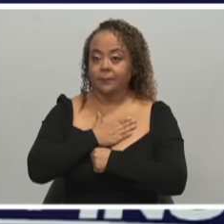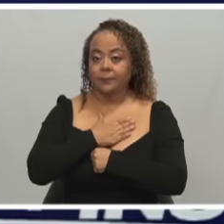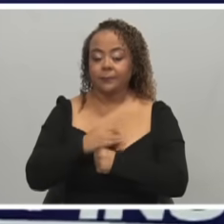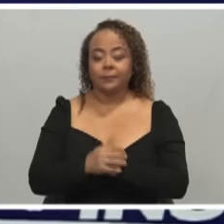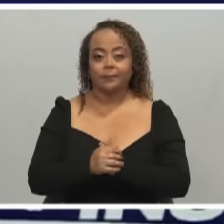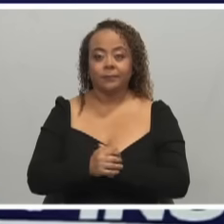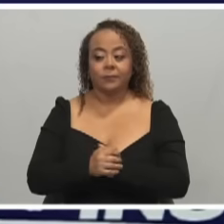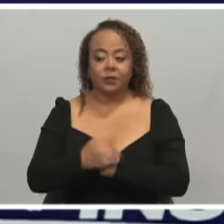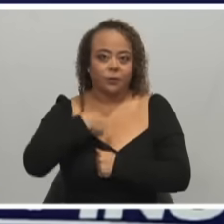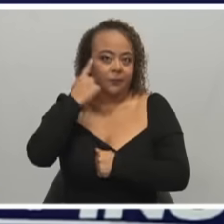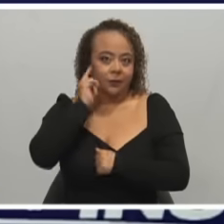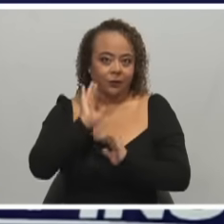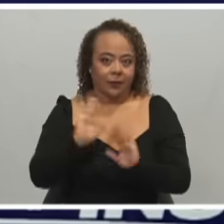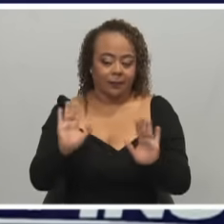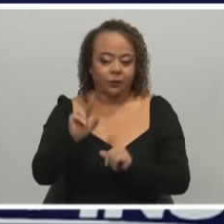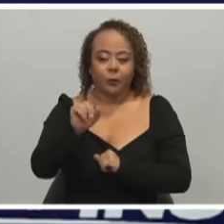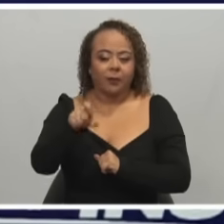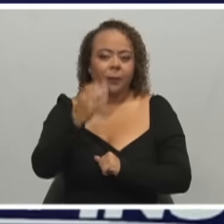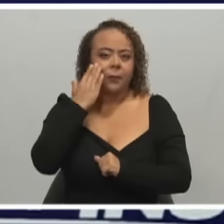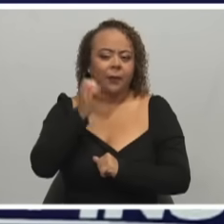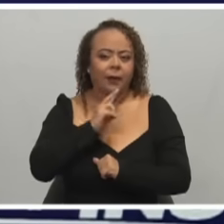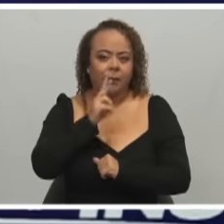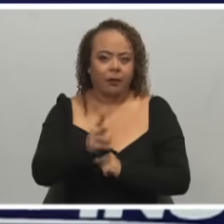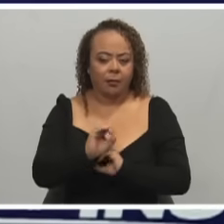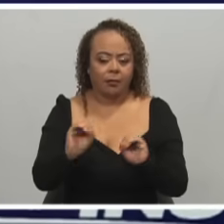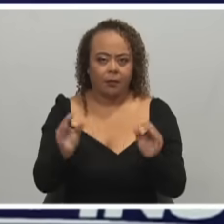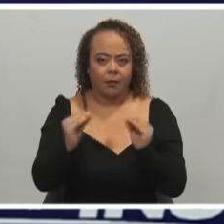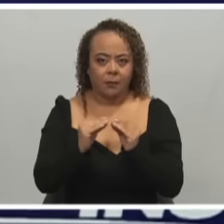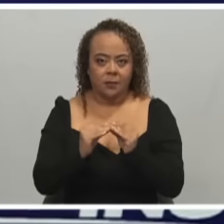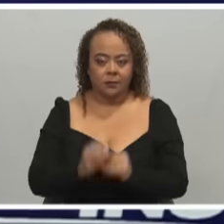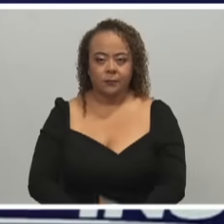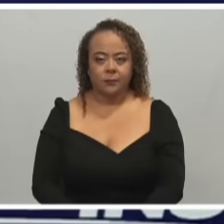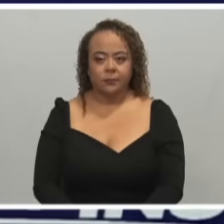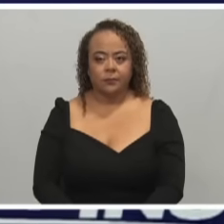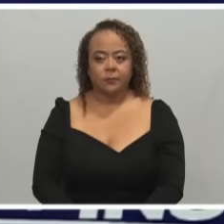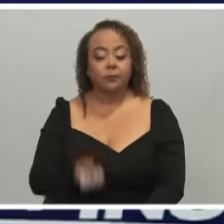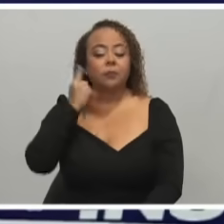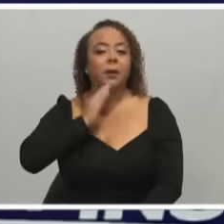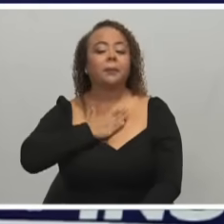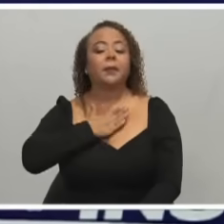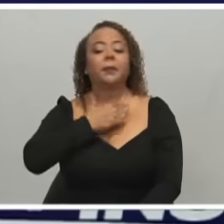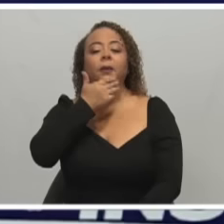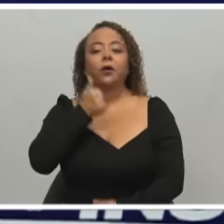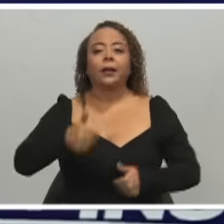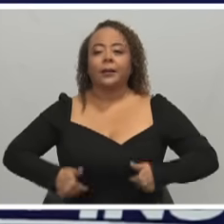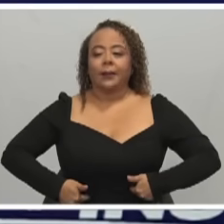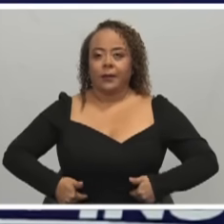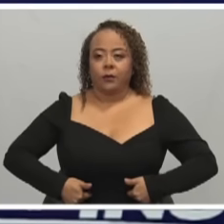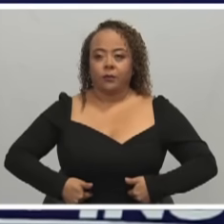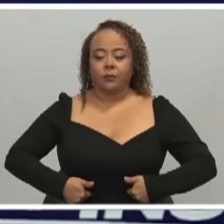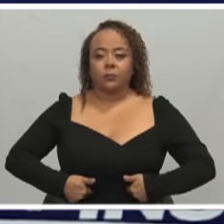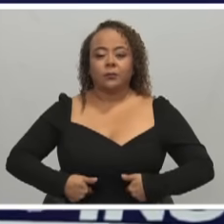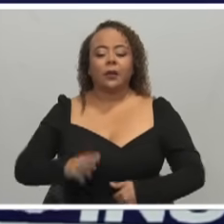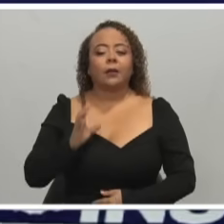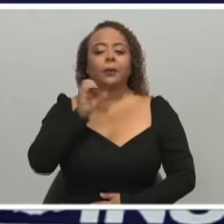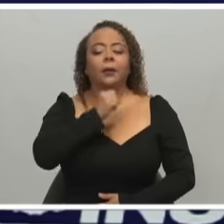es lo que yo pienso no y no tiene por qué ser la verdad de nadie más para mí el mejor entrenador es encuentra es el que encuentra